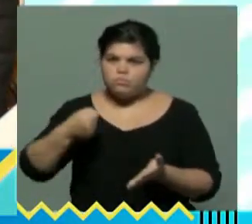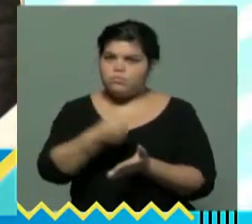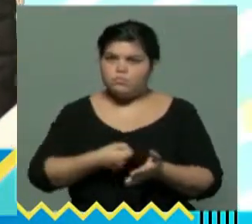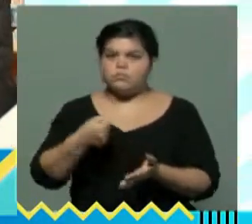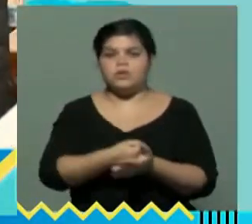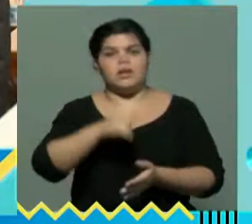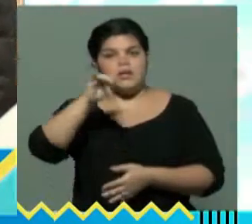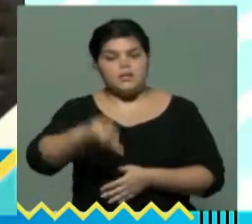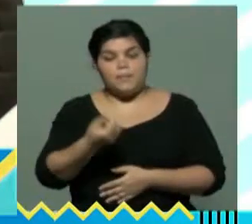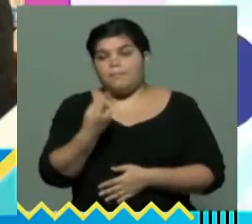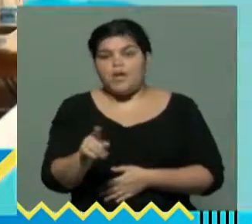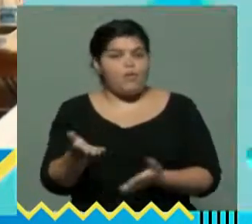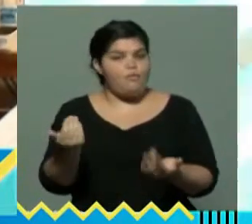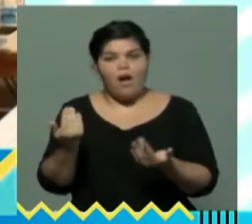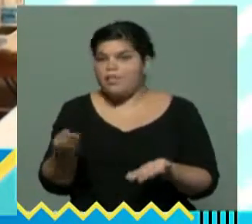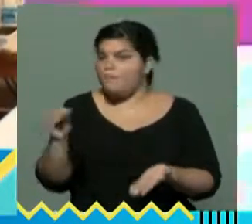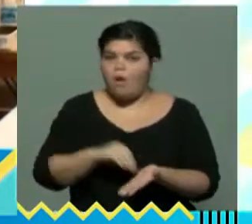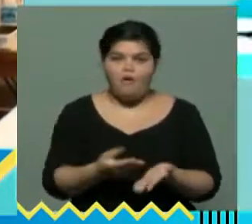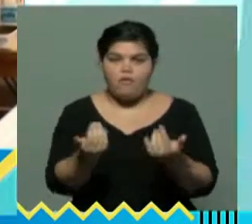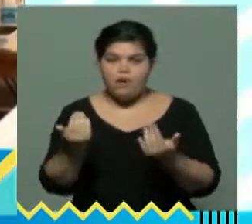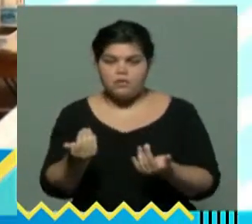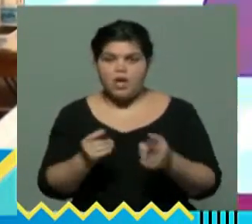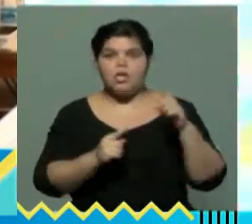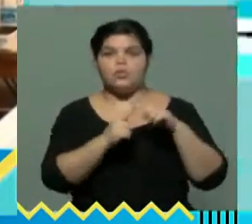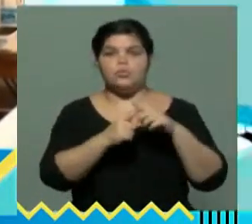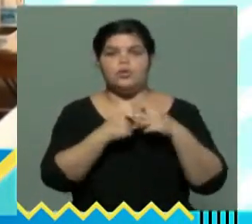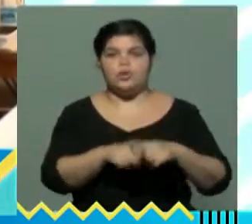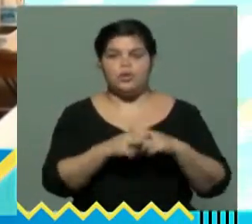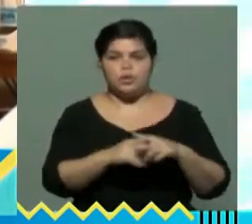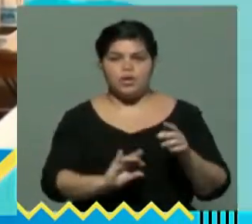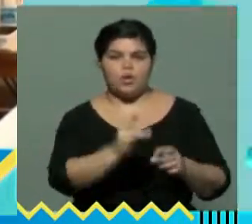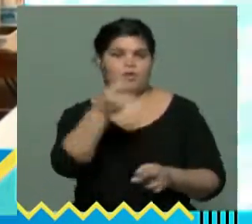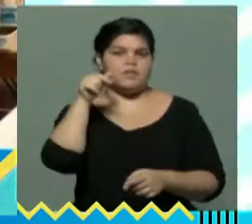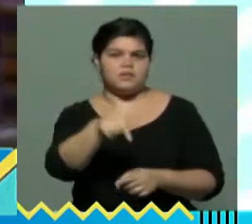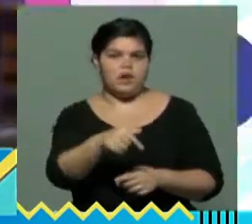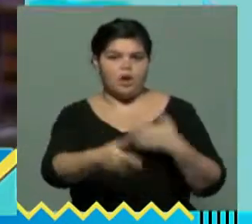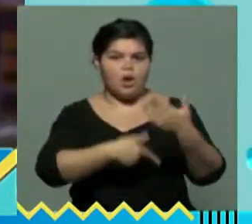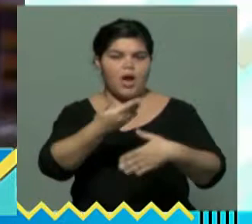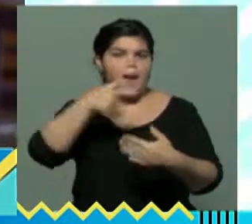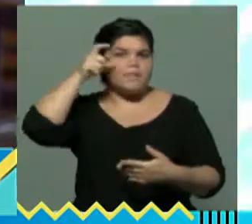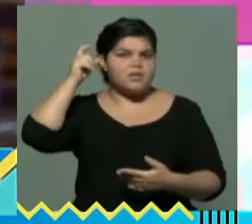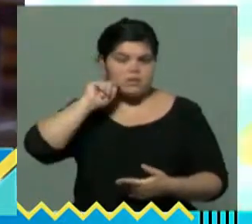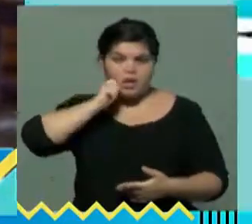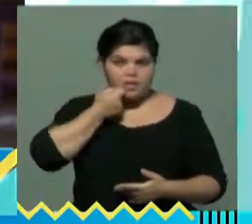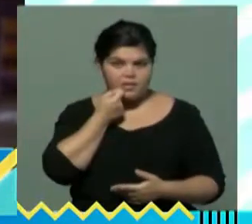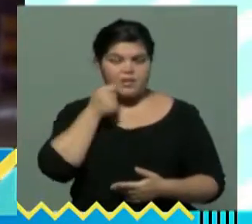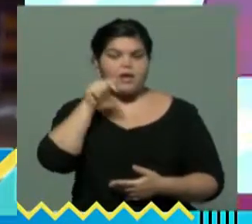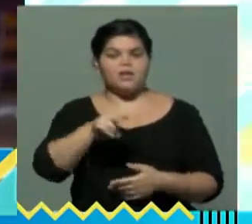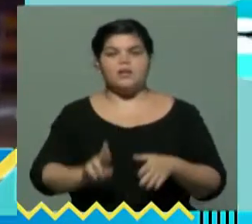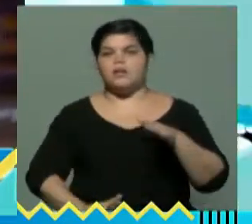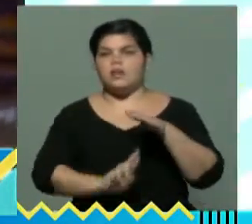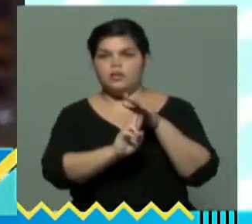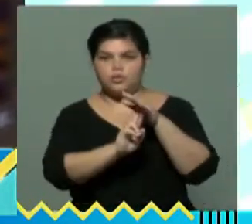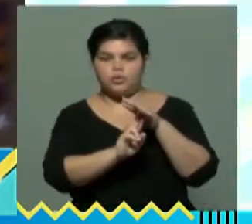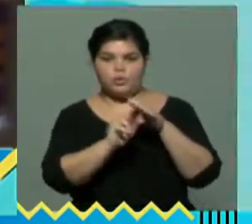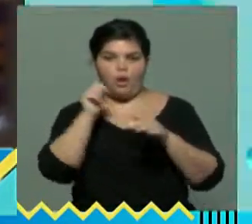realizan, pero no son suficientes. Los institutos tecnológicos universitarios es una gran experiencia que empezó el rector Beltranú,